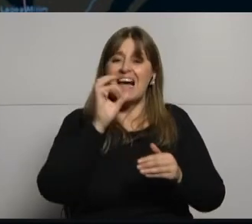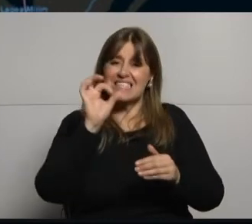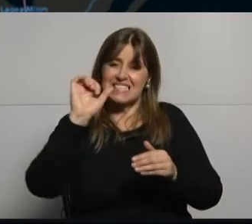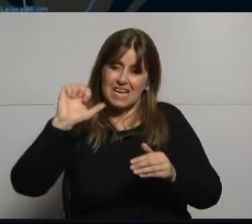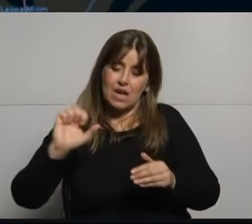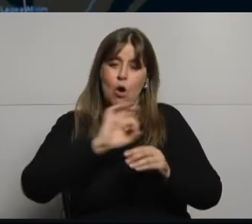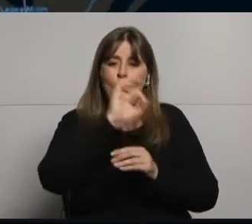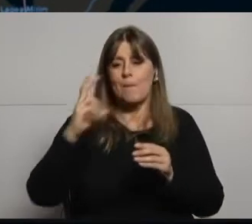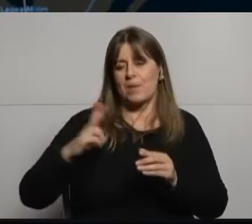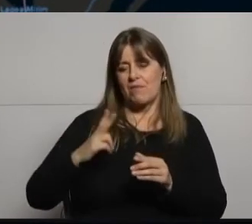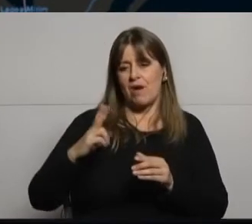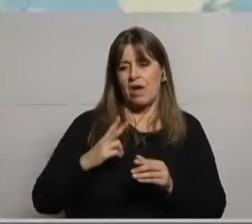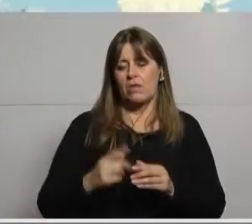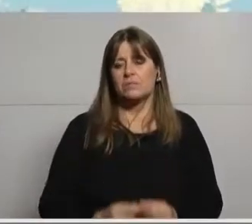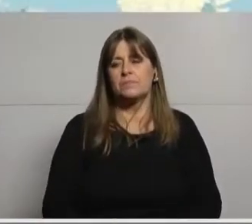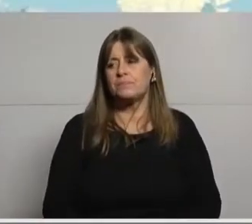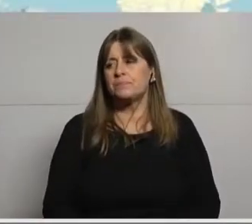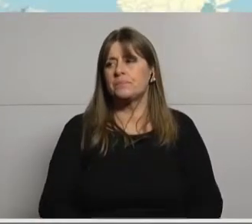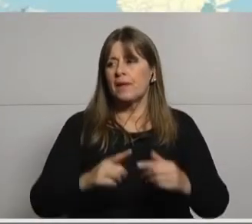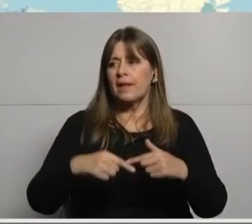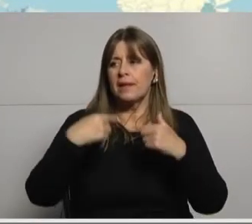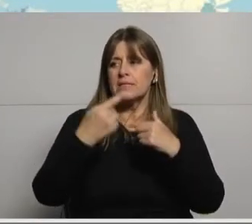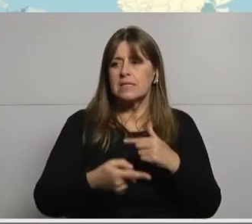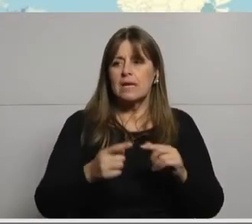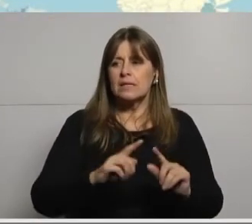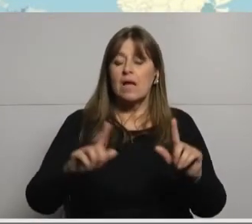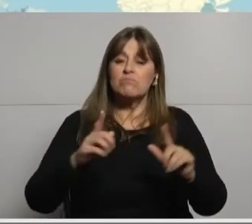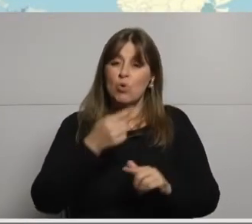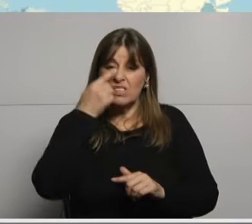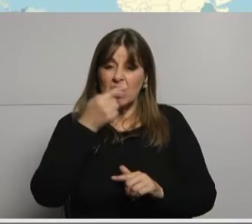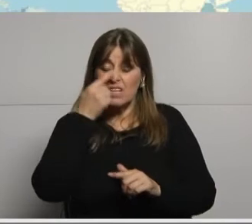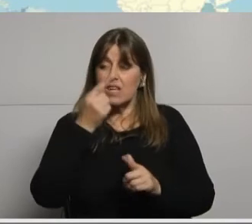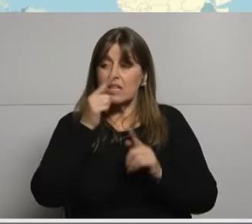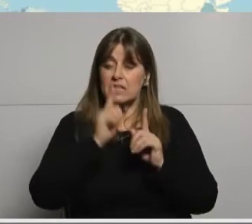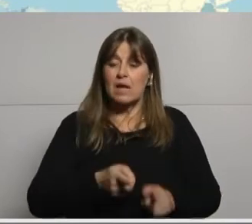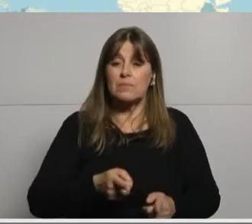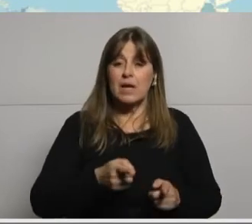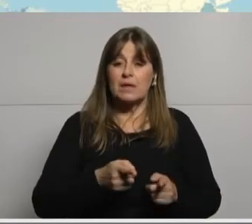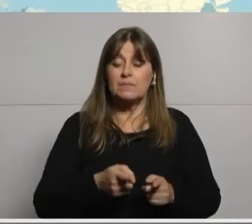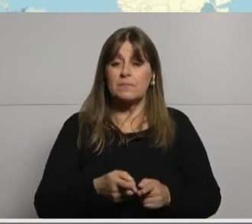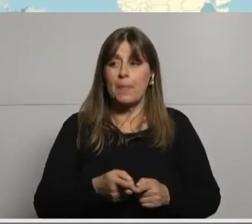privado. Y las siguientes, esta es bien interesante también,